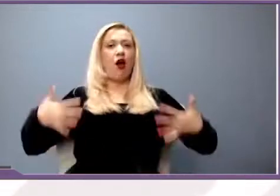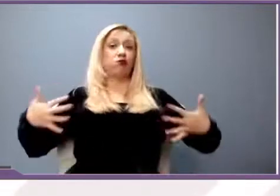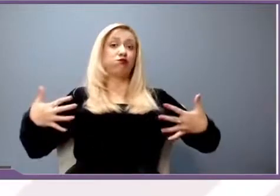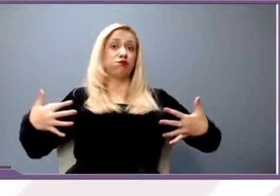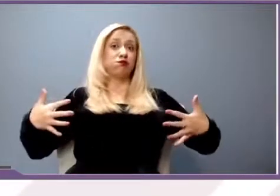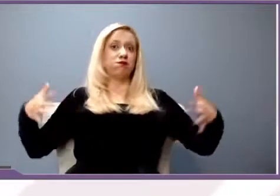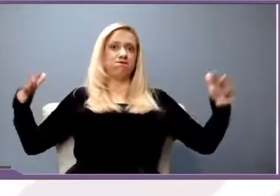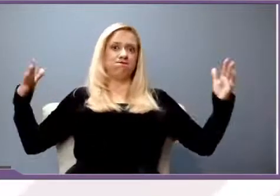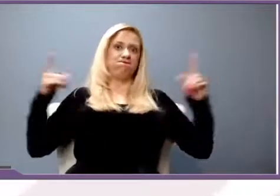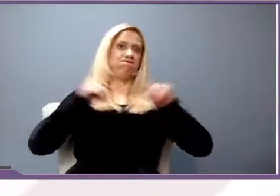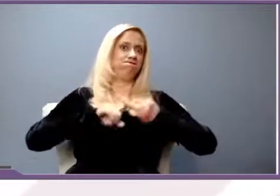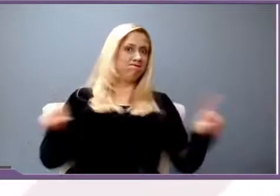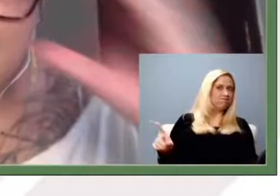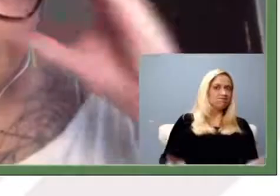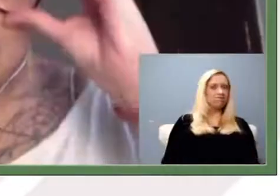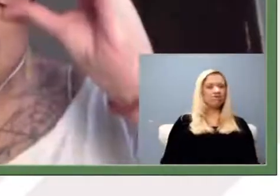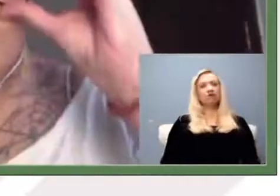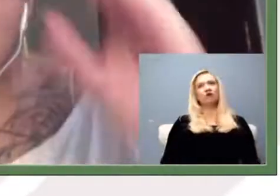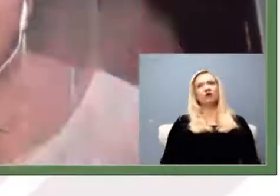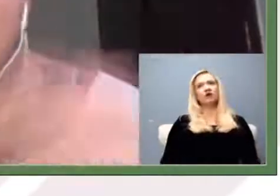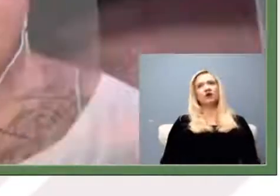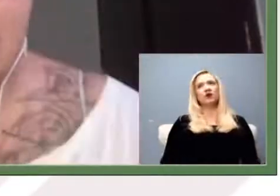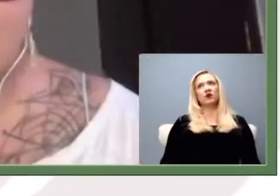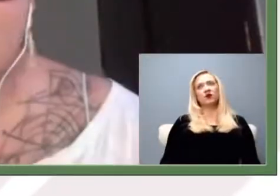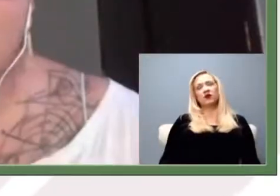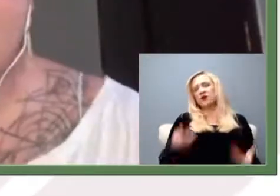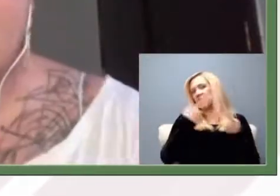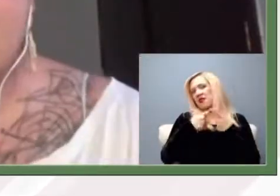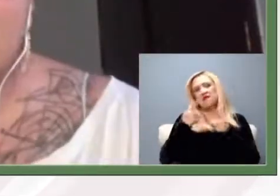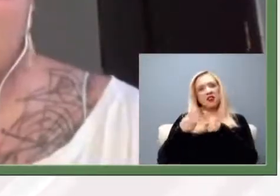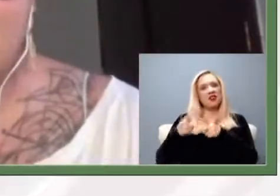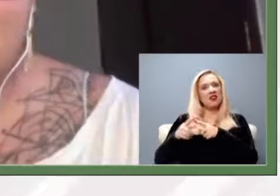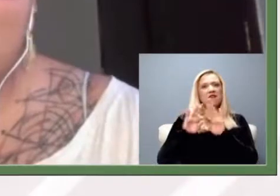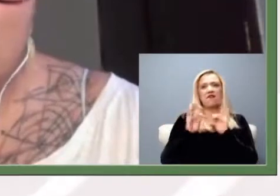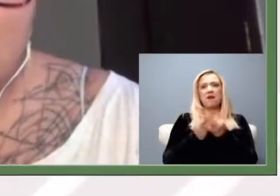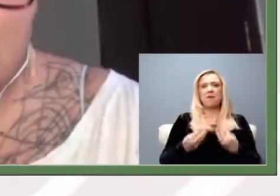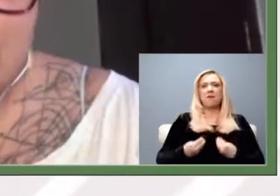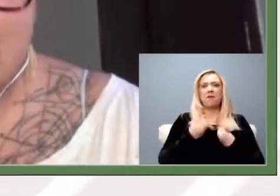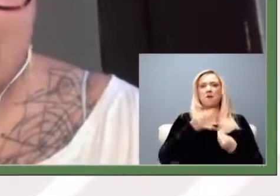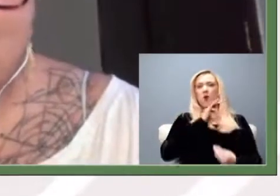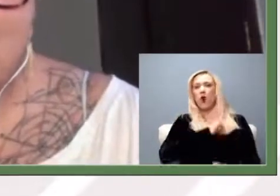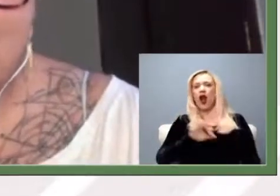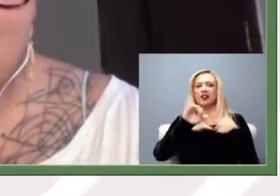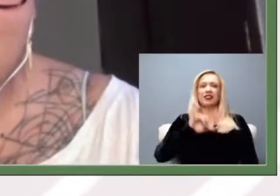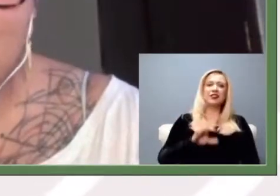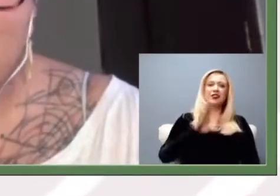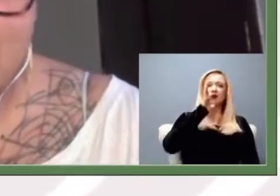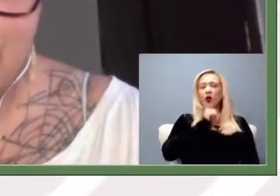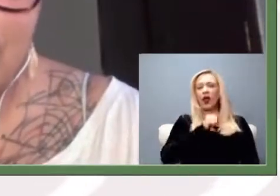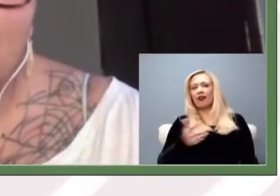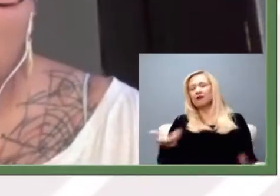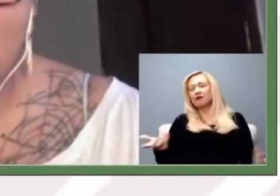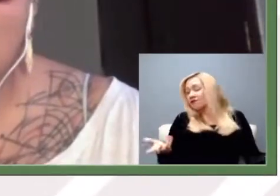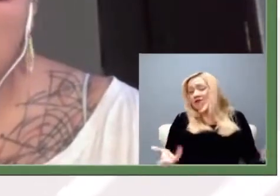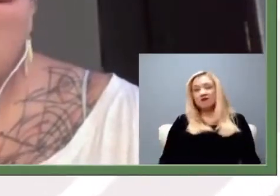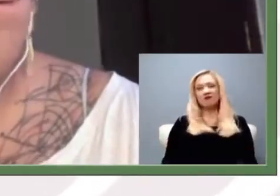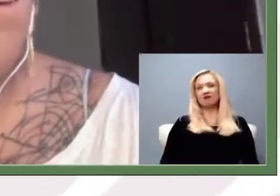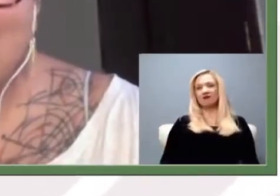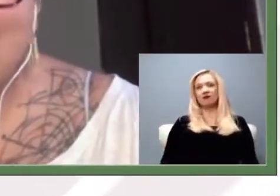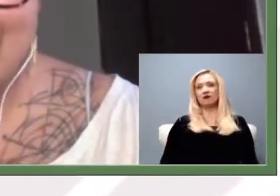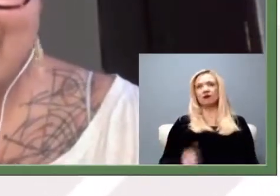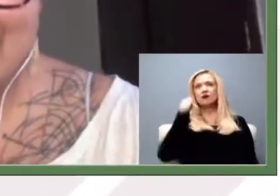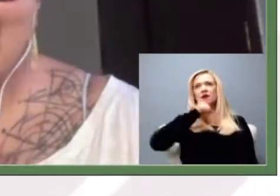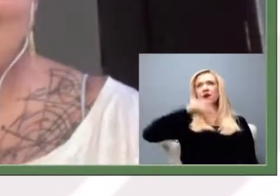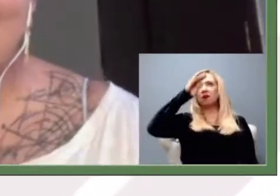distintas, capacidades, pues otras, ¿no? No necesariamente vernos siempre con las